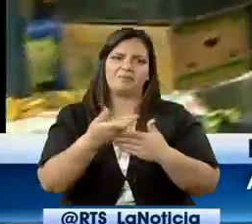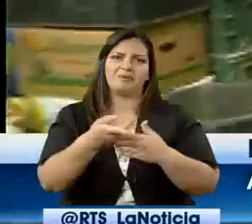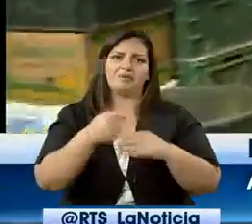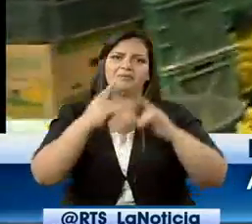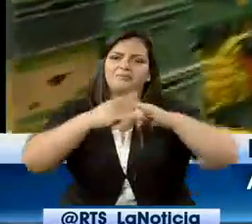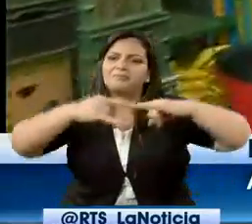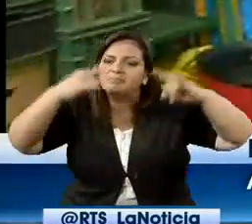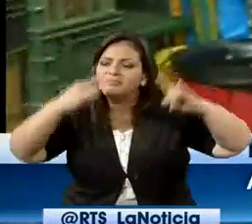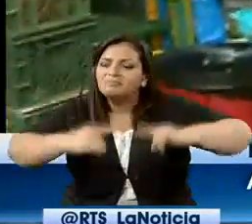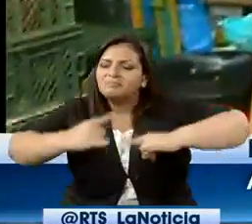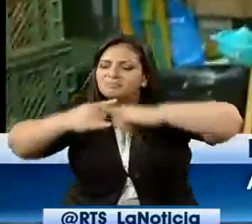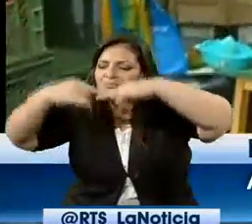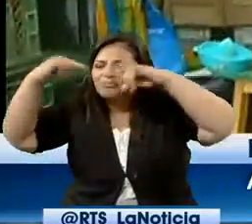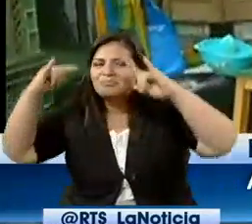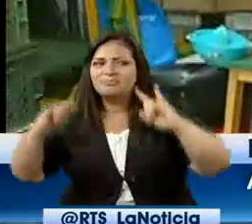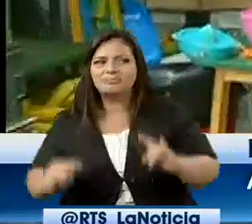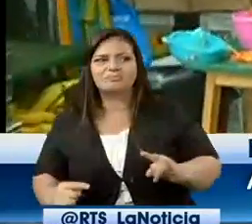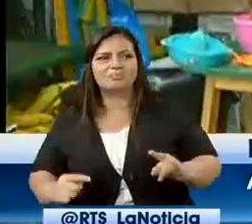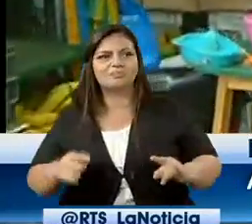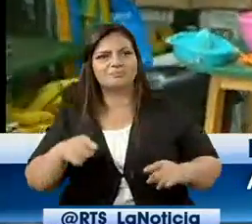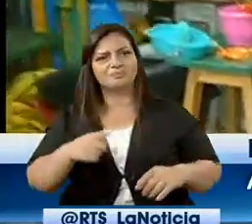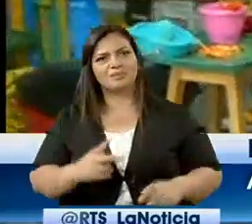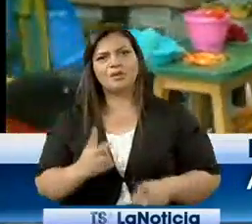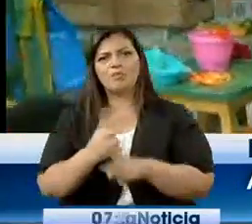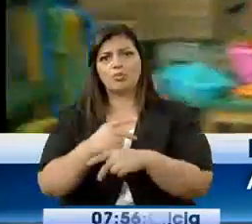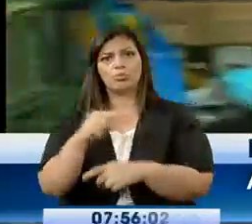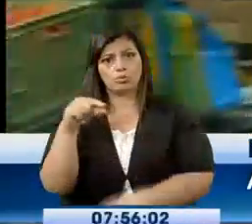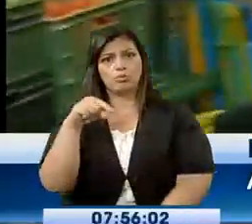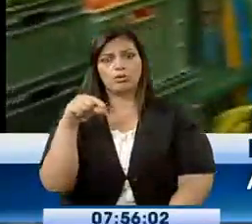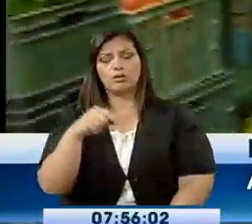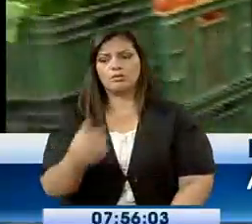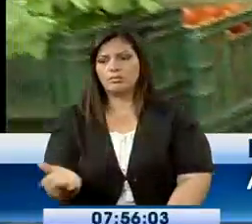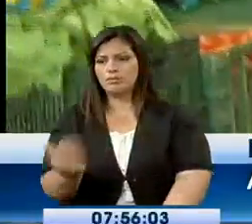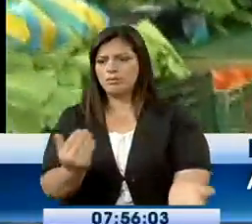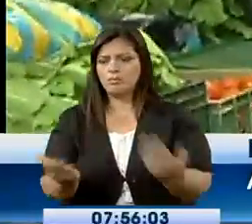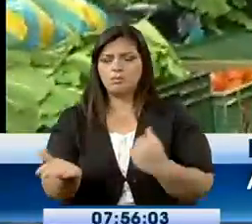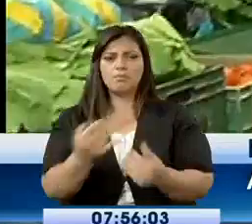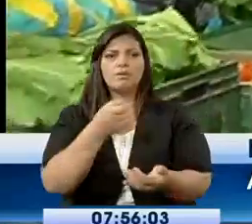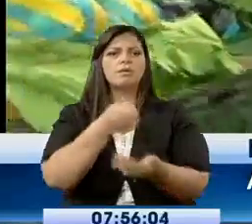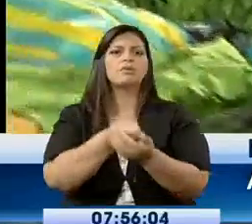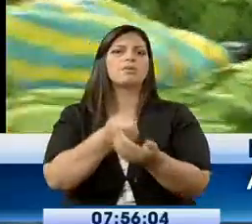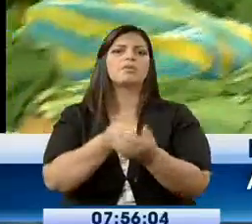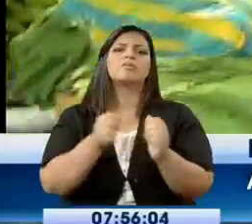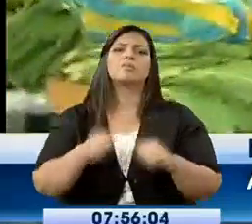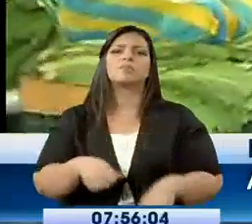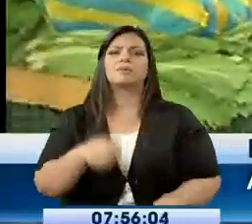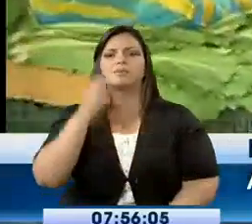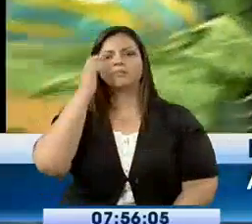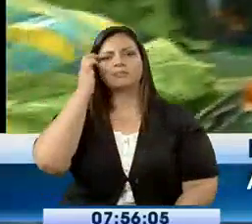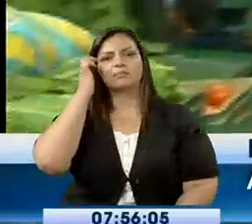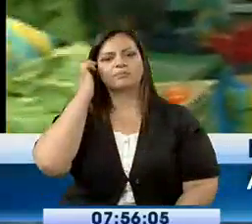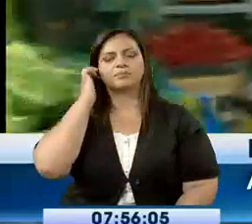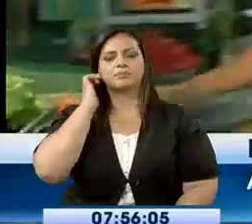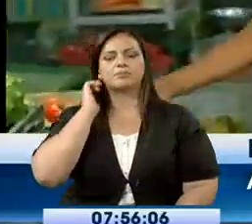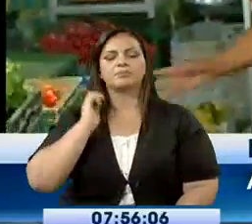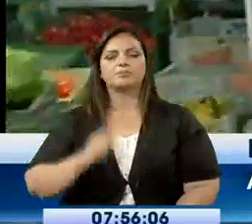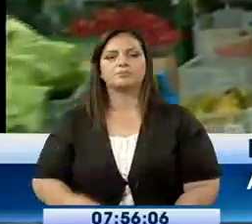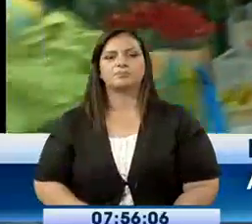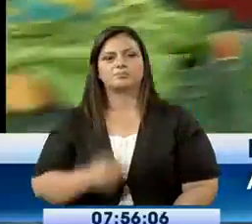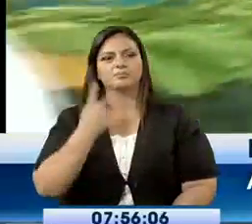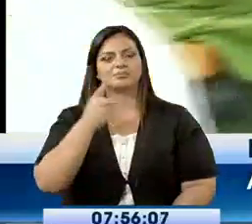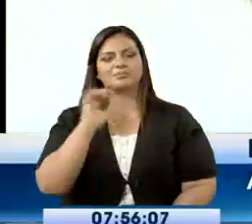oferta de que los productos son un poco más baratos para que la clientela no deje de venir. También vemos acá las